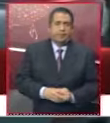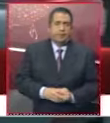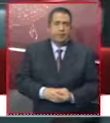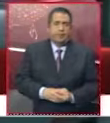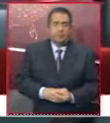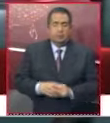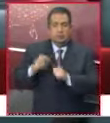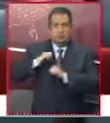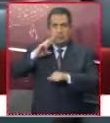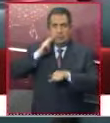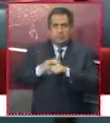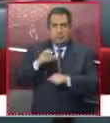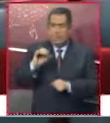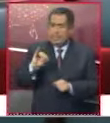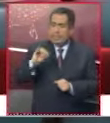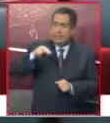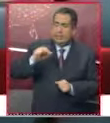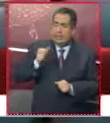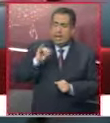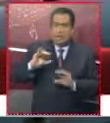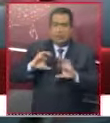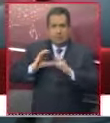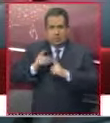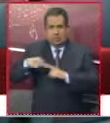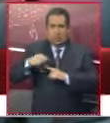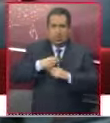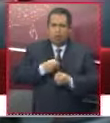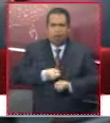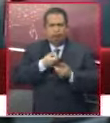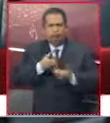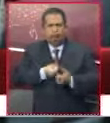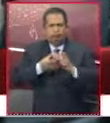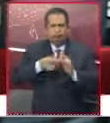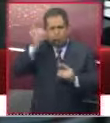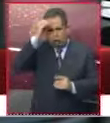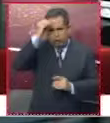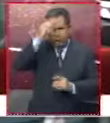Comisionados del INAI externaron sus propuestas y puntos de vista.